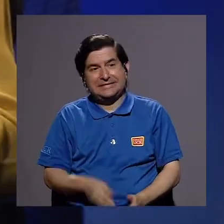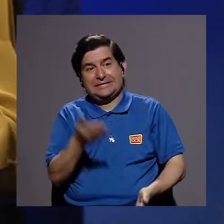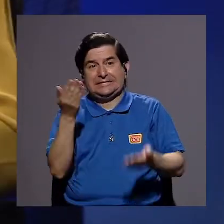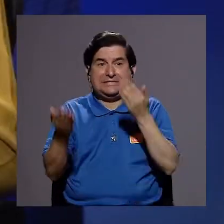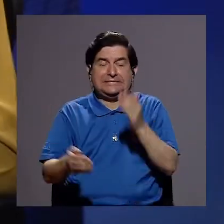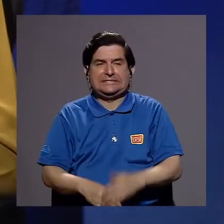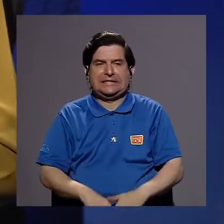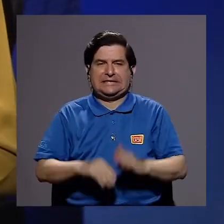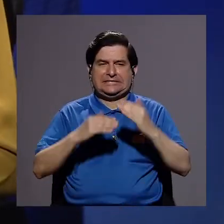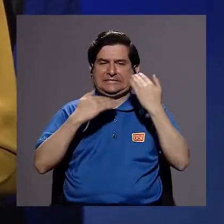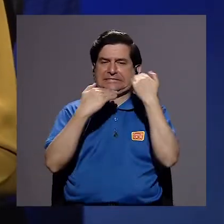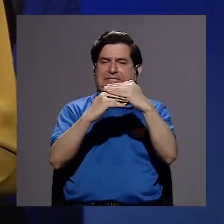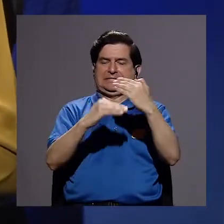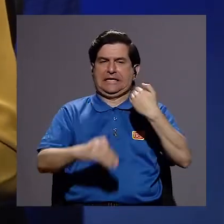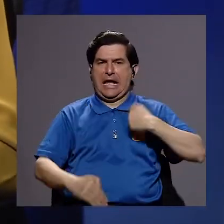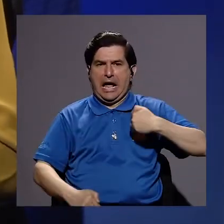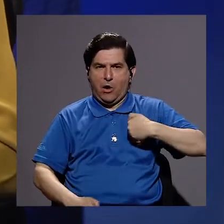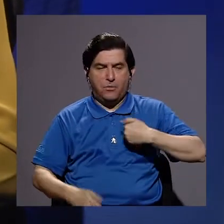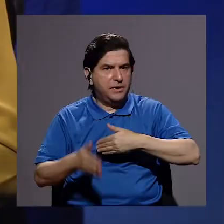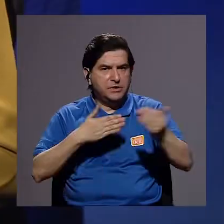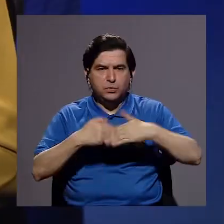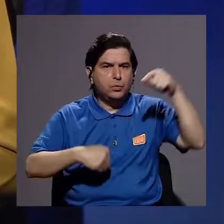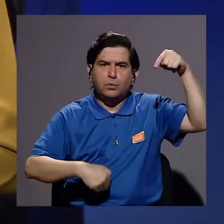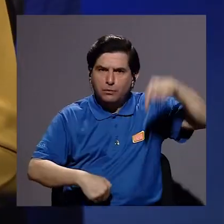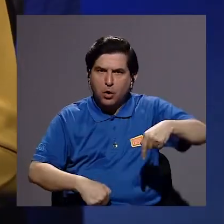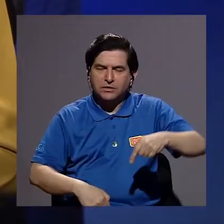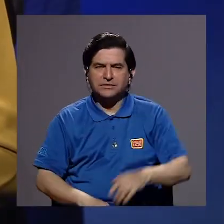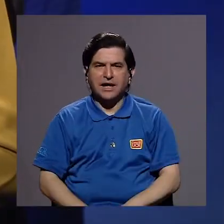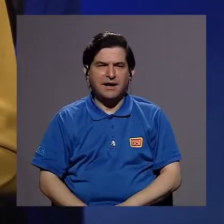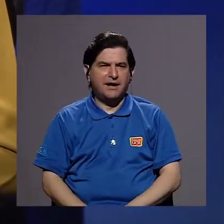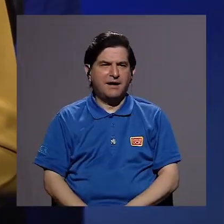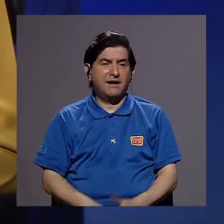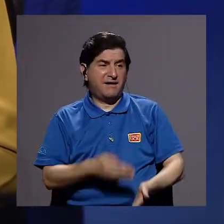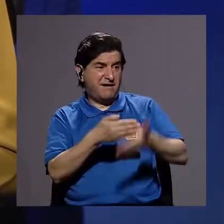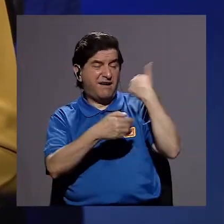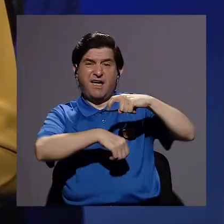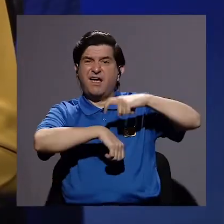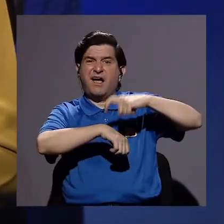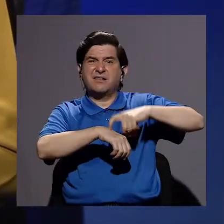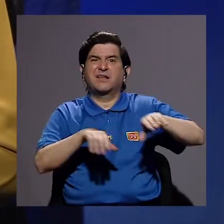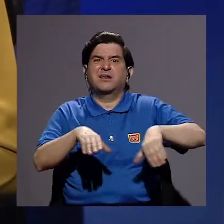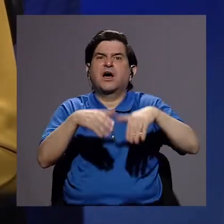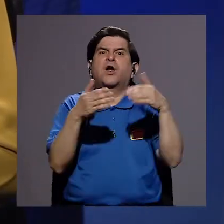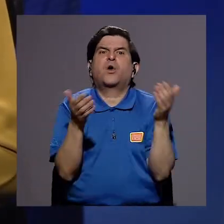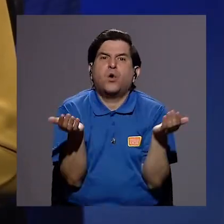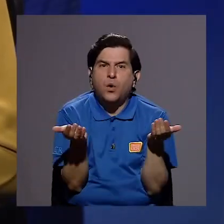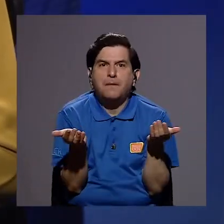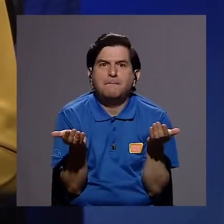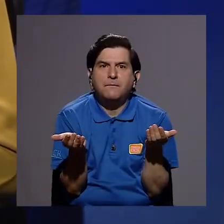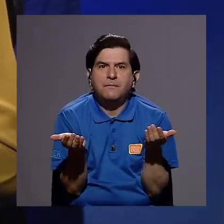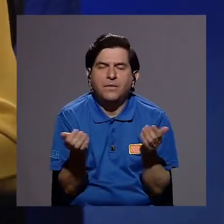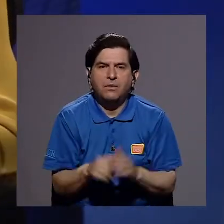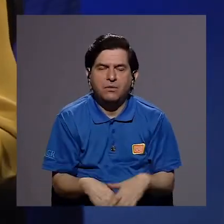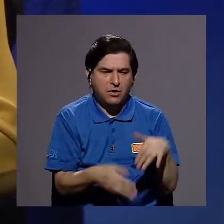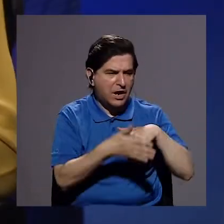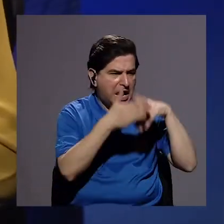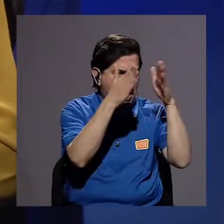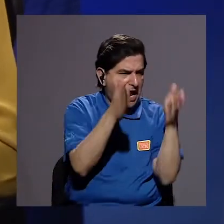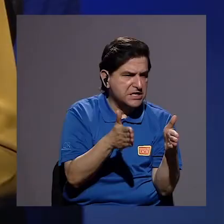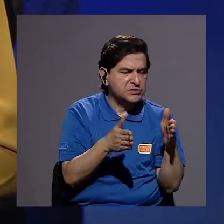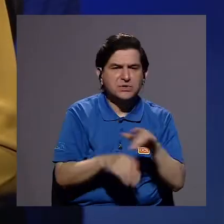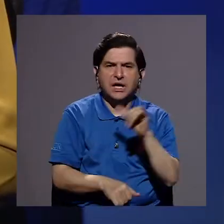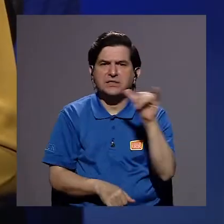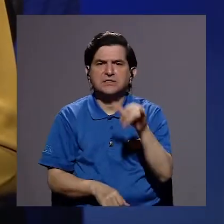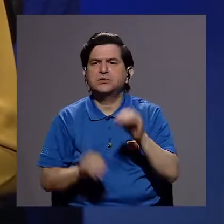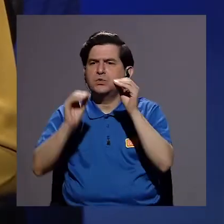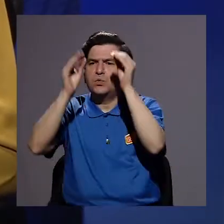reservadas socialmente para hombres, aún hoy. ¿Cómo era en ese entonces la composición tanto de estudiantes